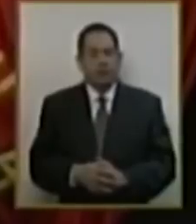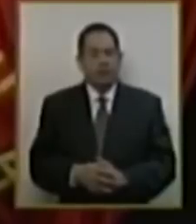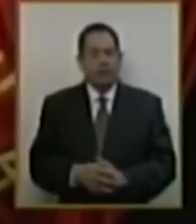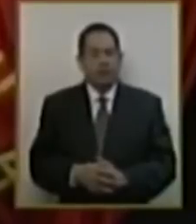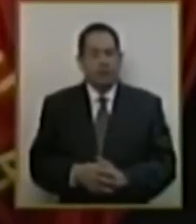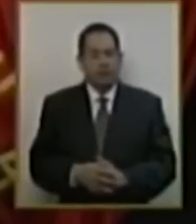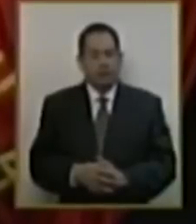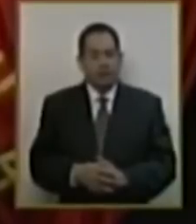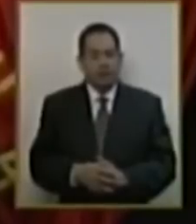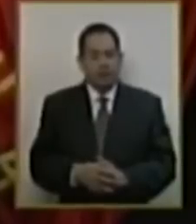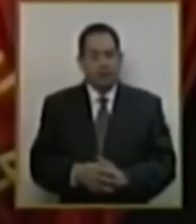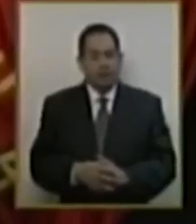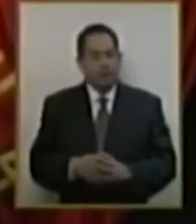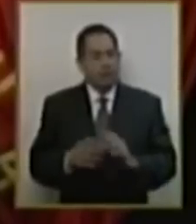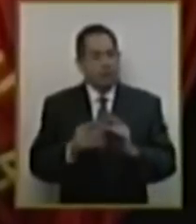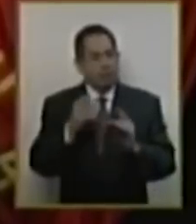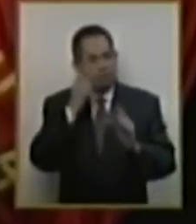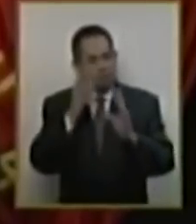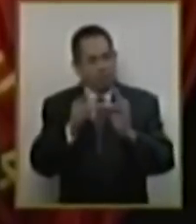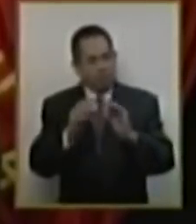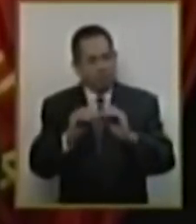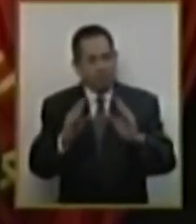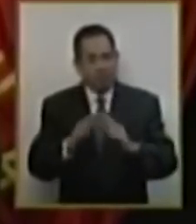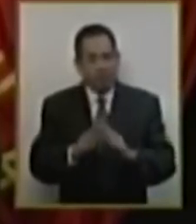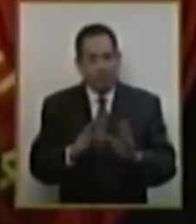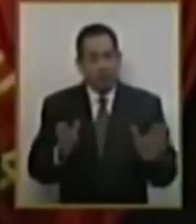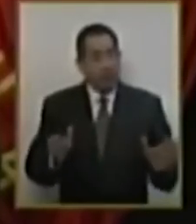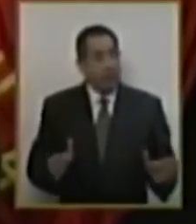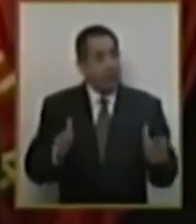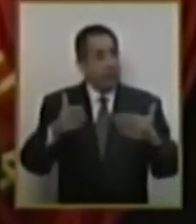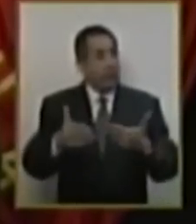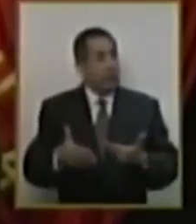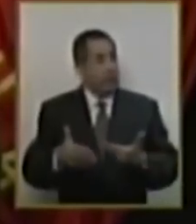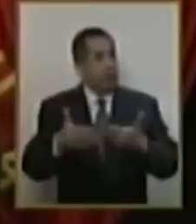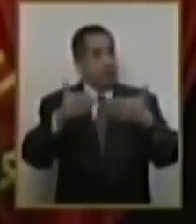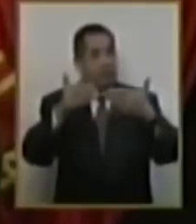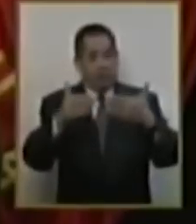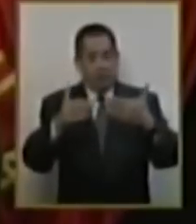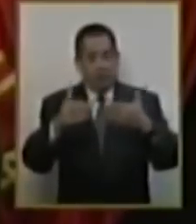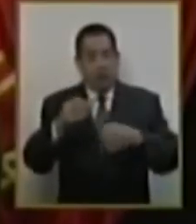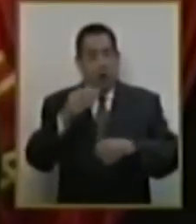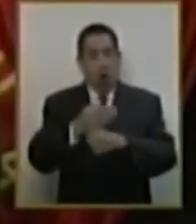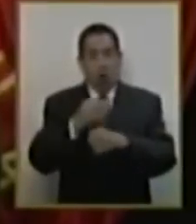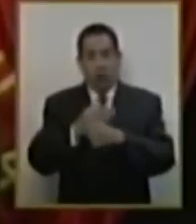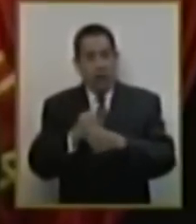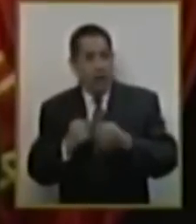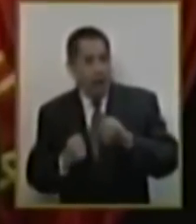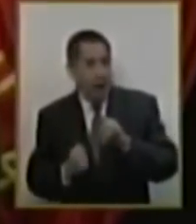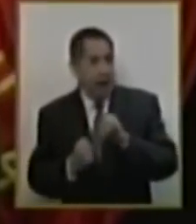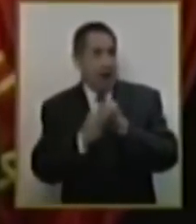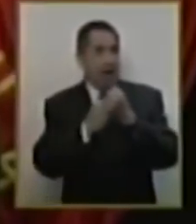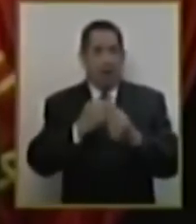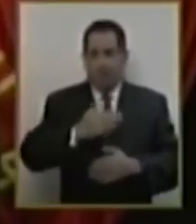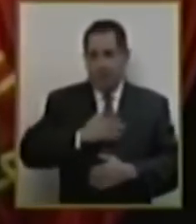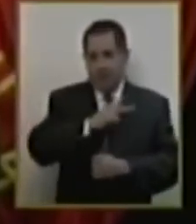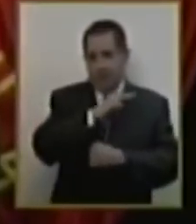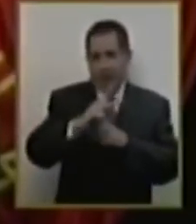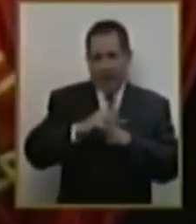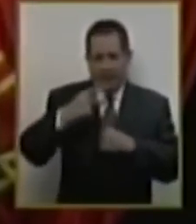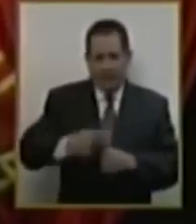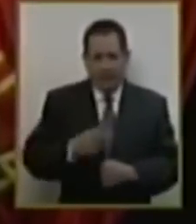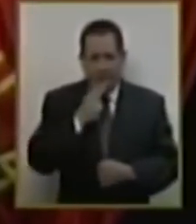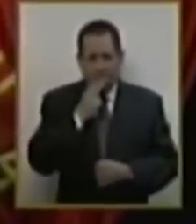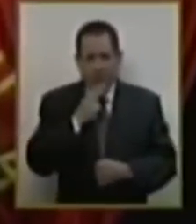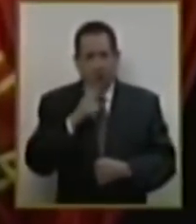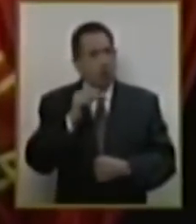aquí va mi quevedismo, que los muros que levanten en esta patria mía no sean